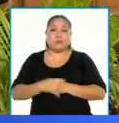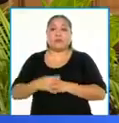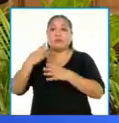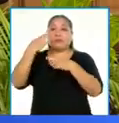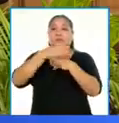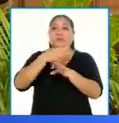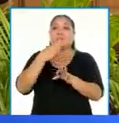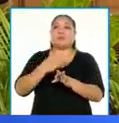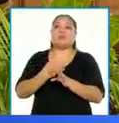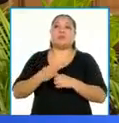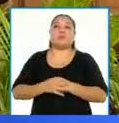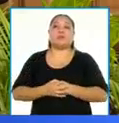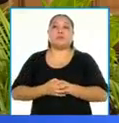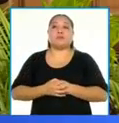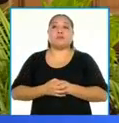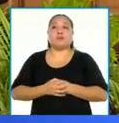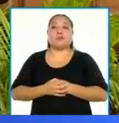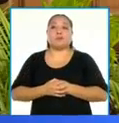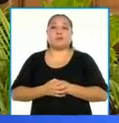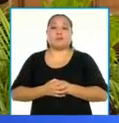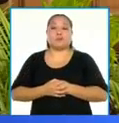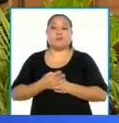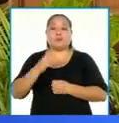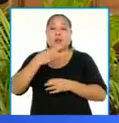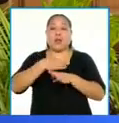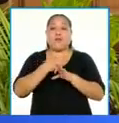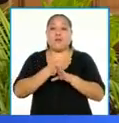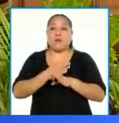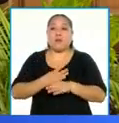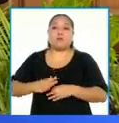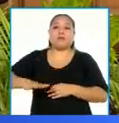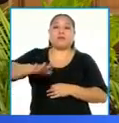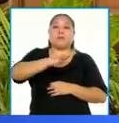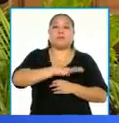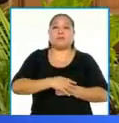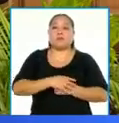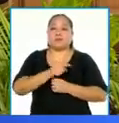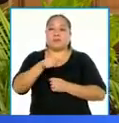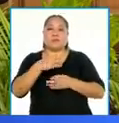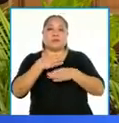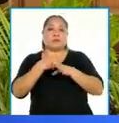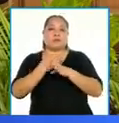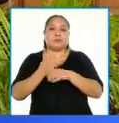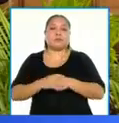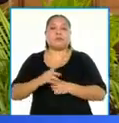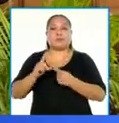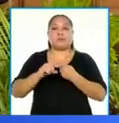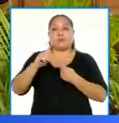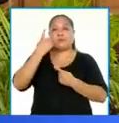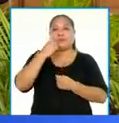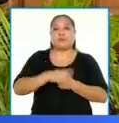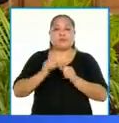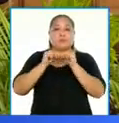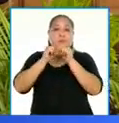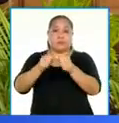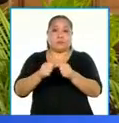medidas toman el conjunto de la situación. En primer lugar, hay que